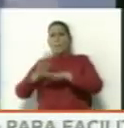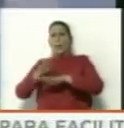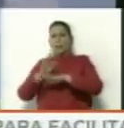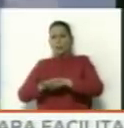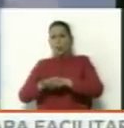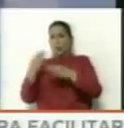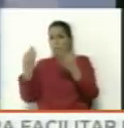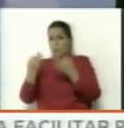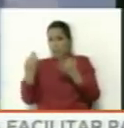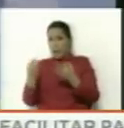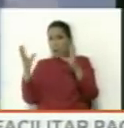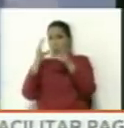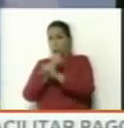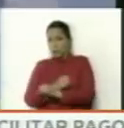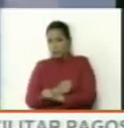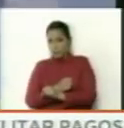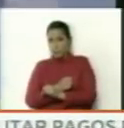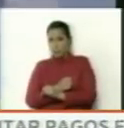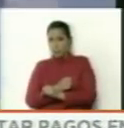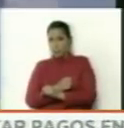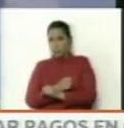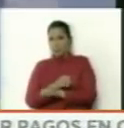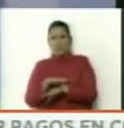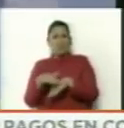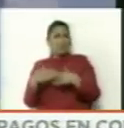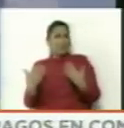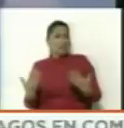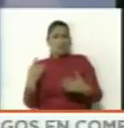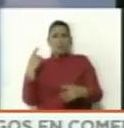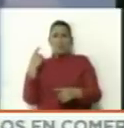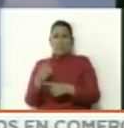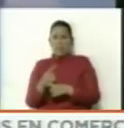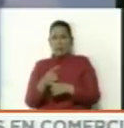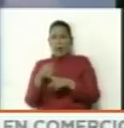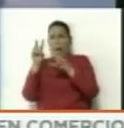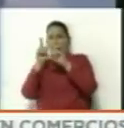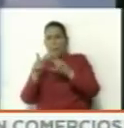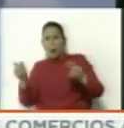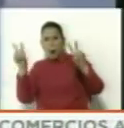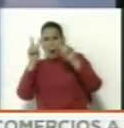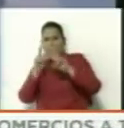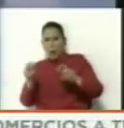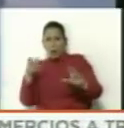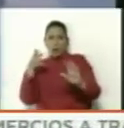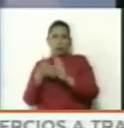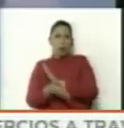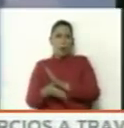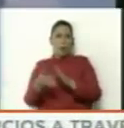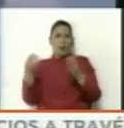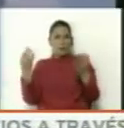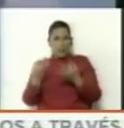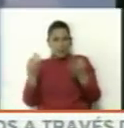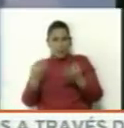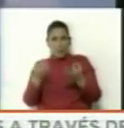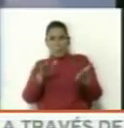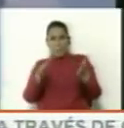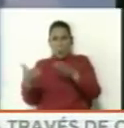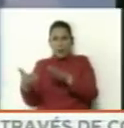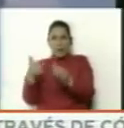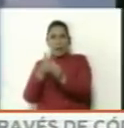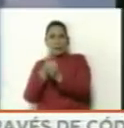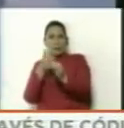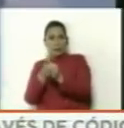noche? ¿Qué cosa se ha derivado de la investigación sobre la verdadera causa de la muerte del asistente